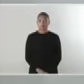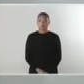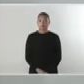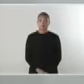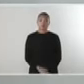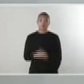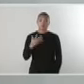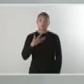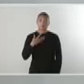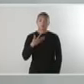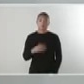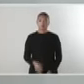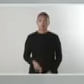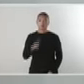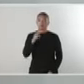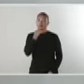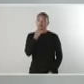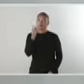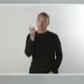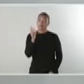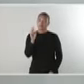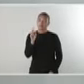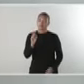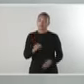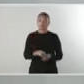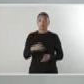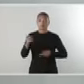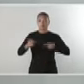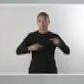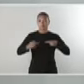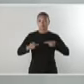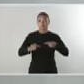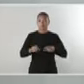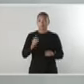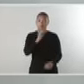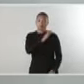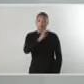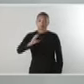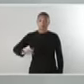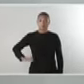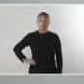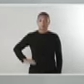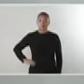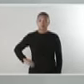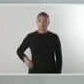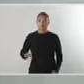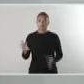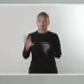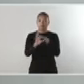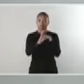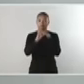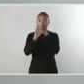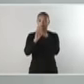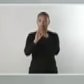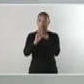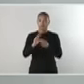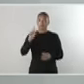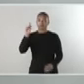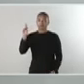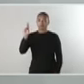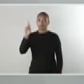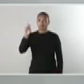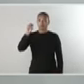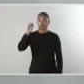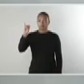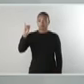tenemos ahora por dos minutos y medio la participación del candidato de la coalición conformada por el partido